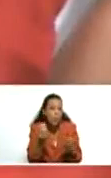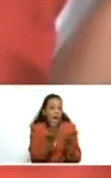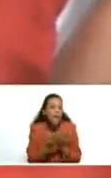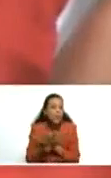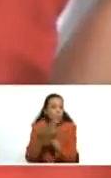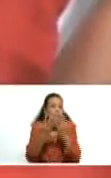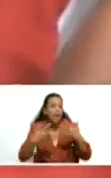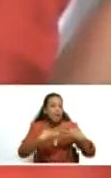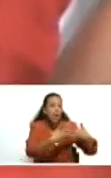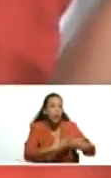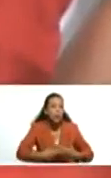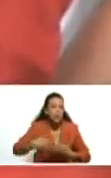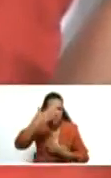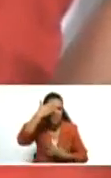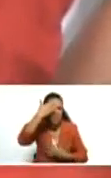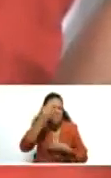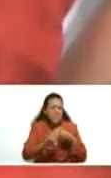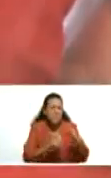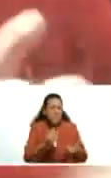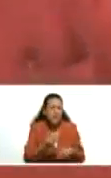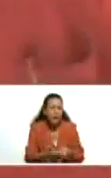los Estados Unidos,